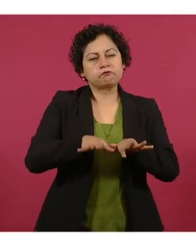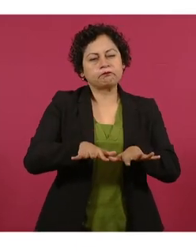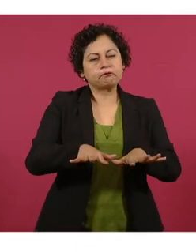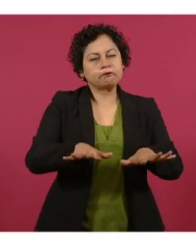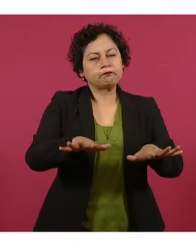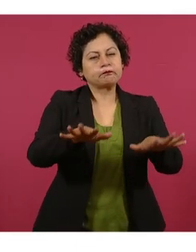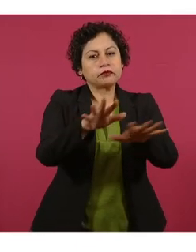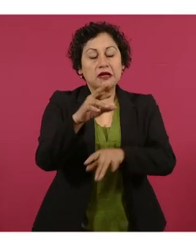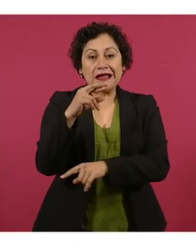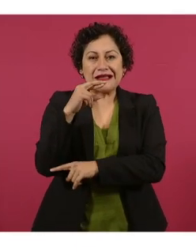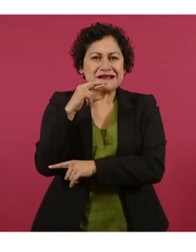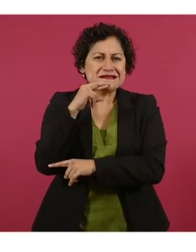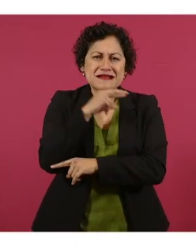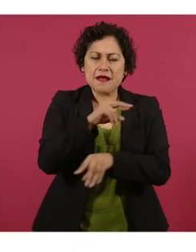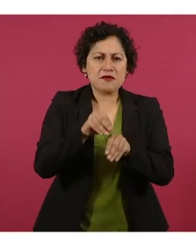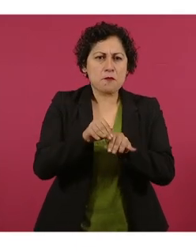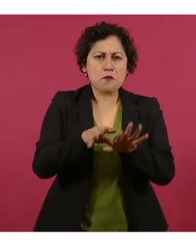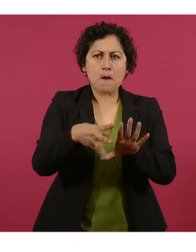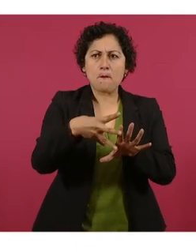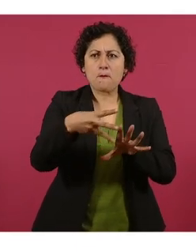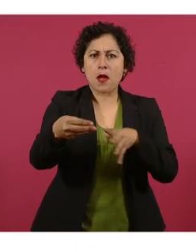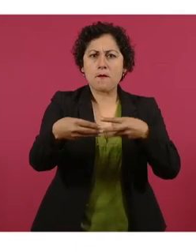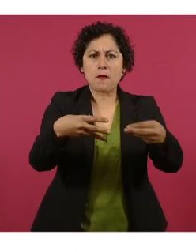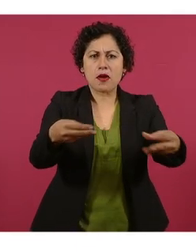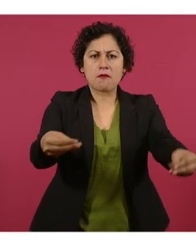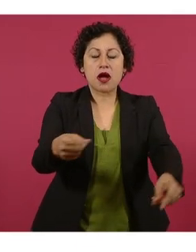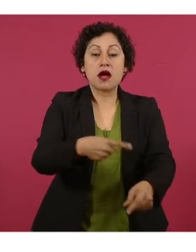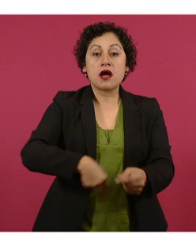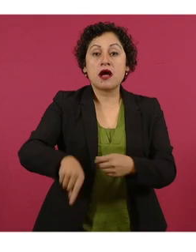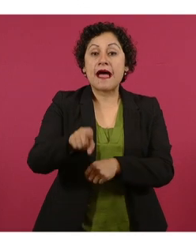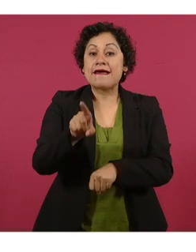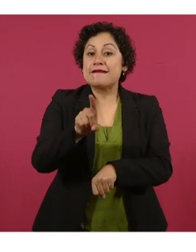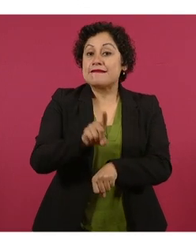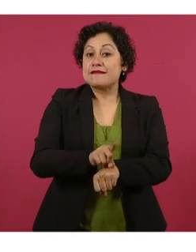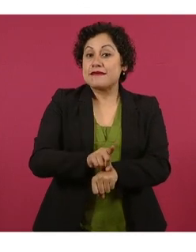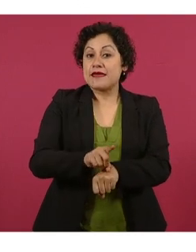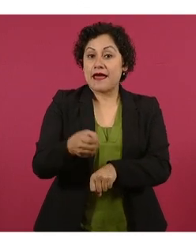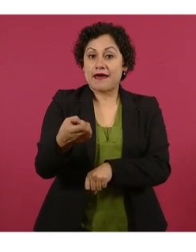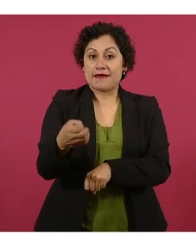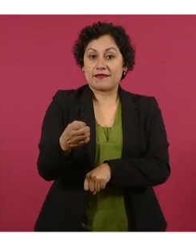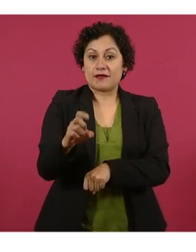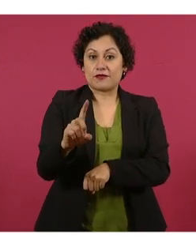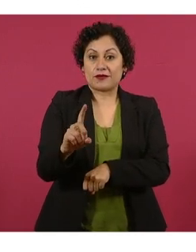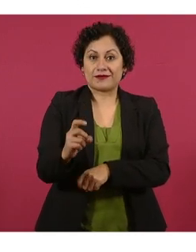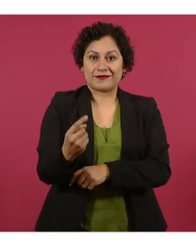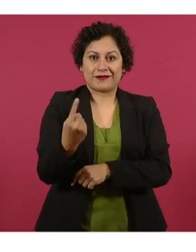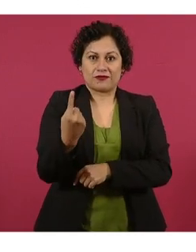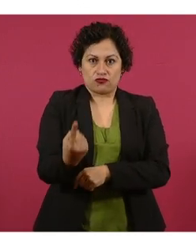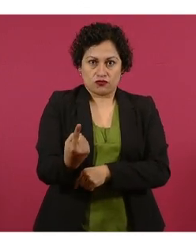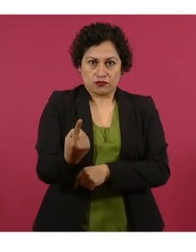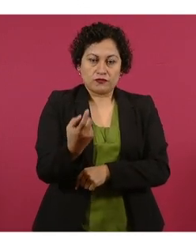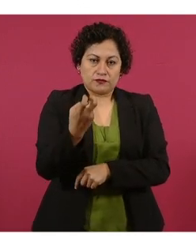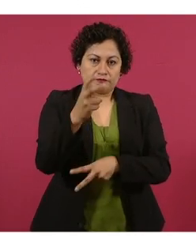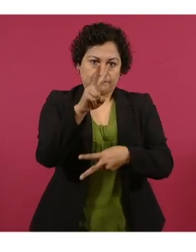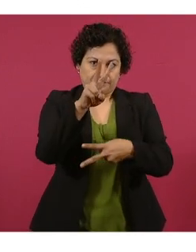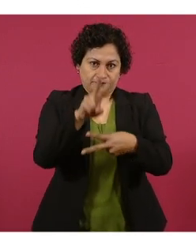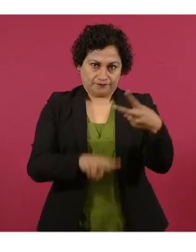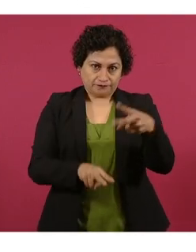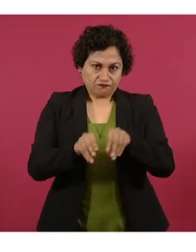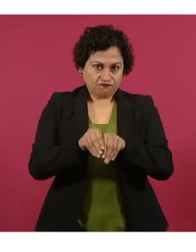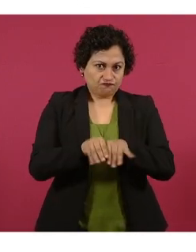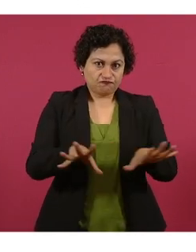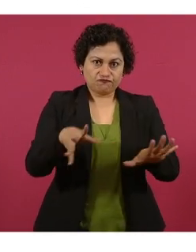horas de la mañana del 31 de enero este hashtag ya mencionado. Pero hay que